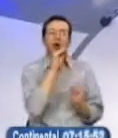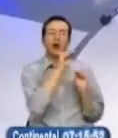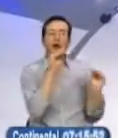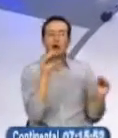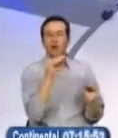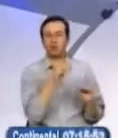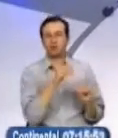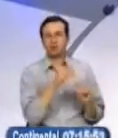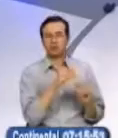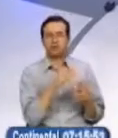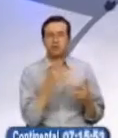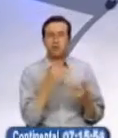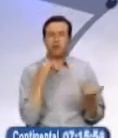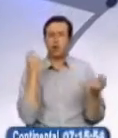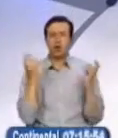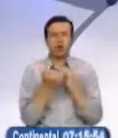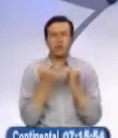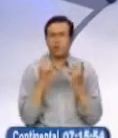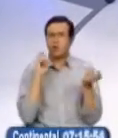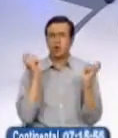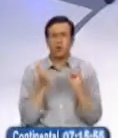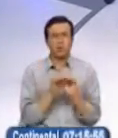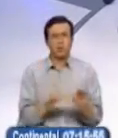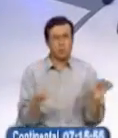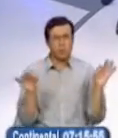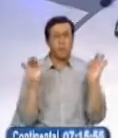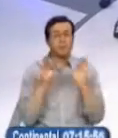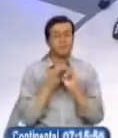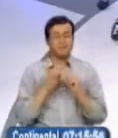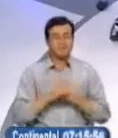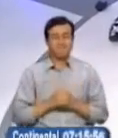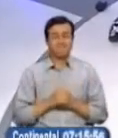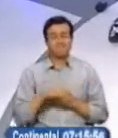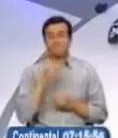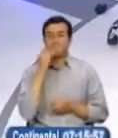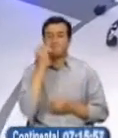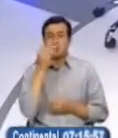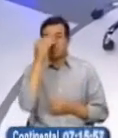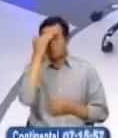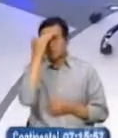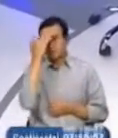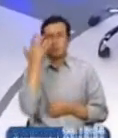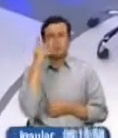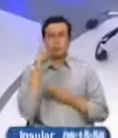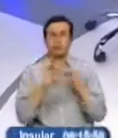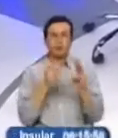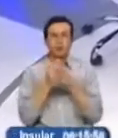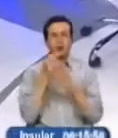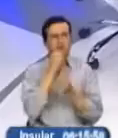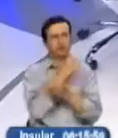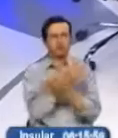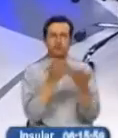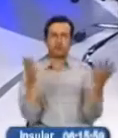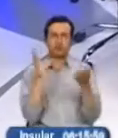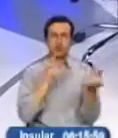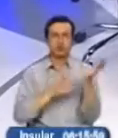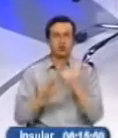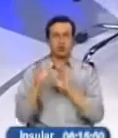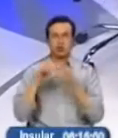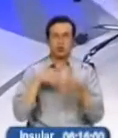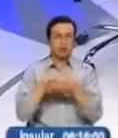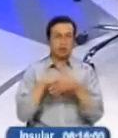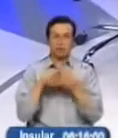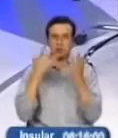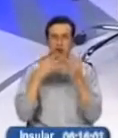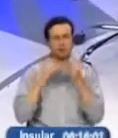estudiantes. ¿Cuál es el cambio fundamental que tenemos que dar? No solo esa transmisión de ese conocimiento, que es mundial el conocimiento, que la ciencia no tiene